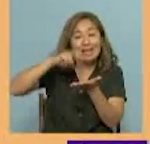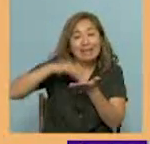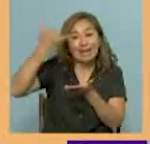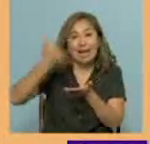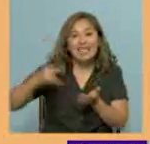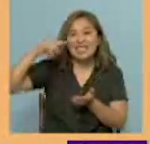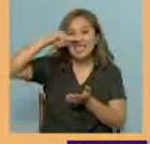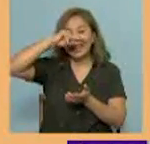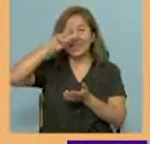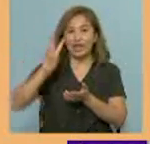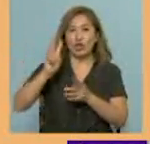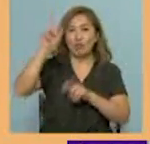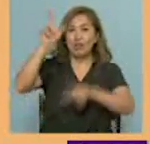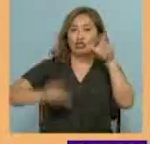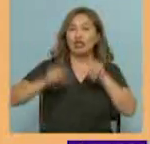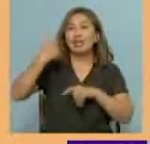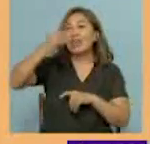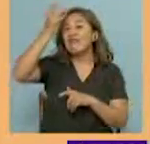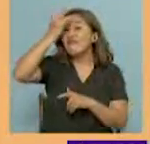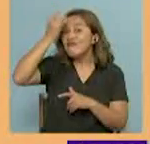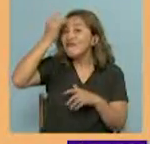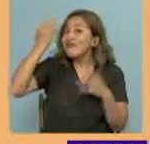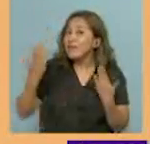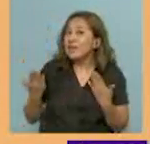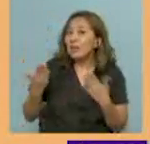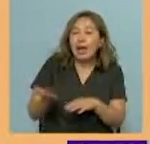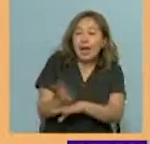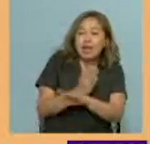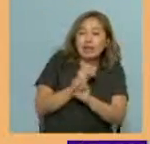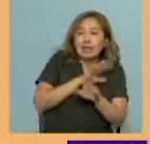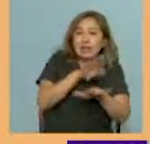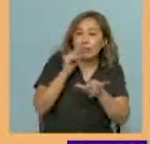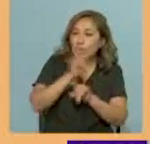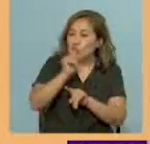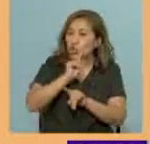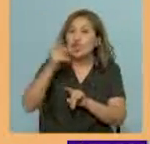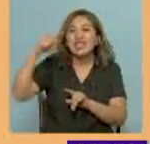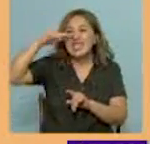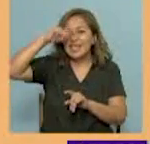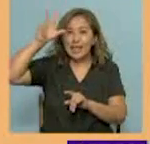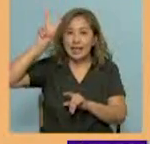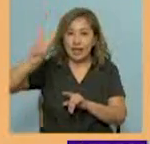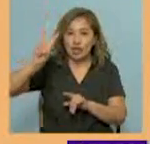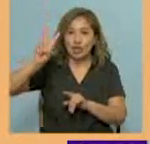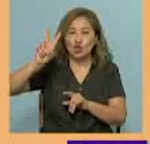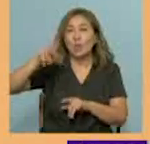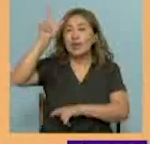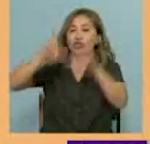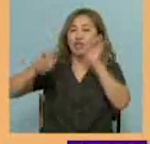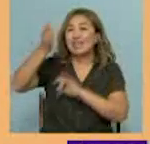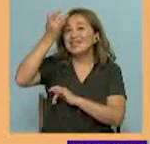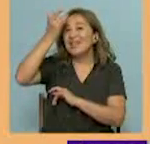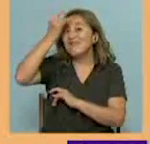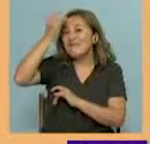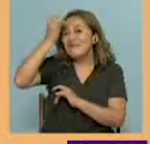tiene 72 casos confirmados no la cantidad que se dice para él pero son 72 casos confirmados por el ministerio de salud de la provincia